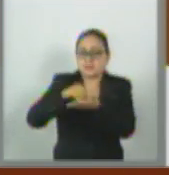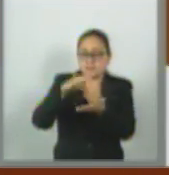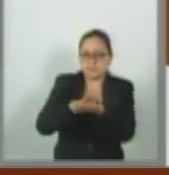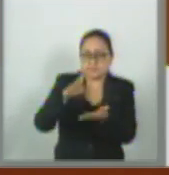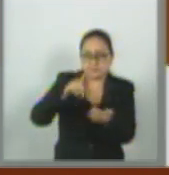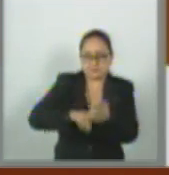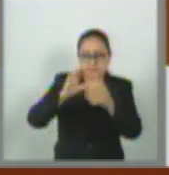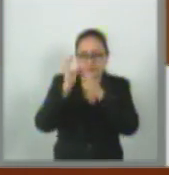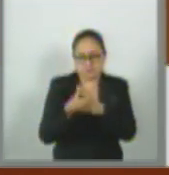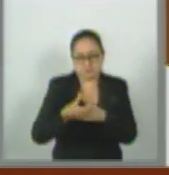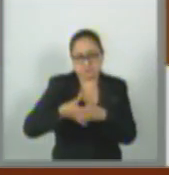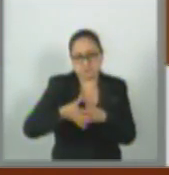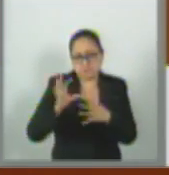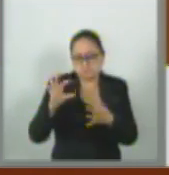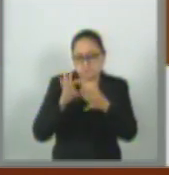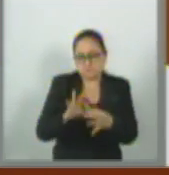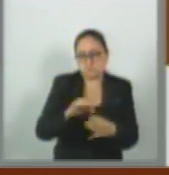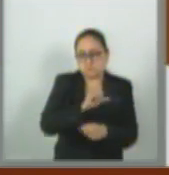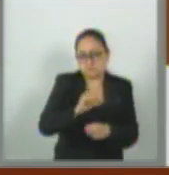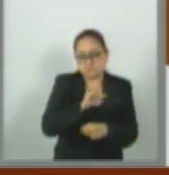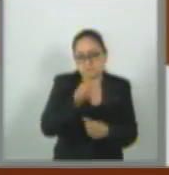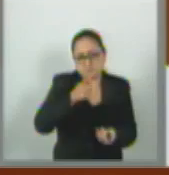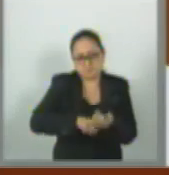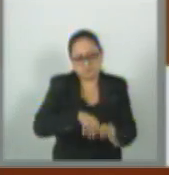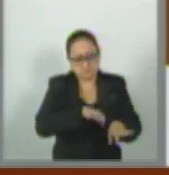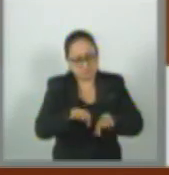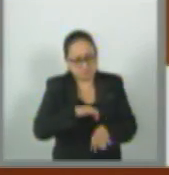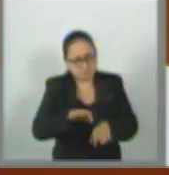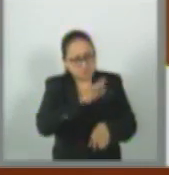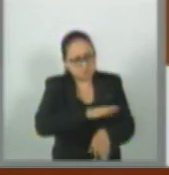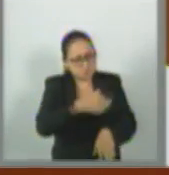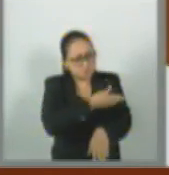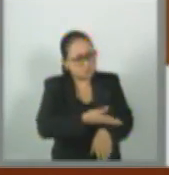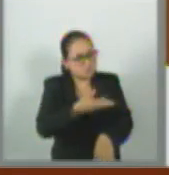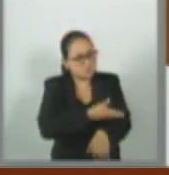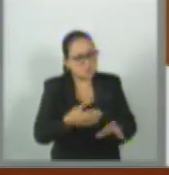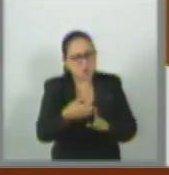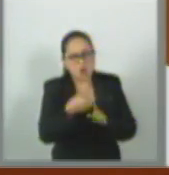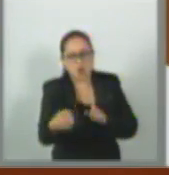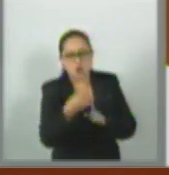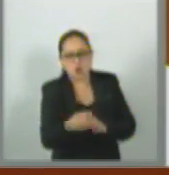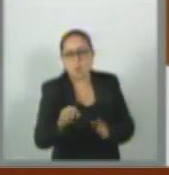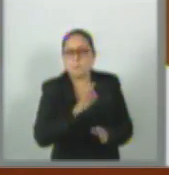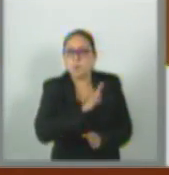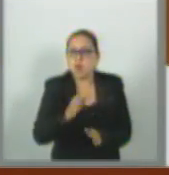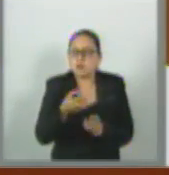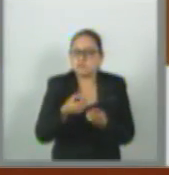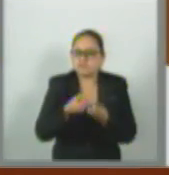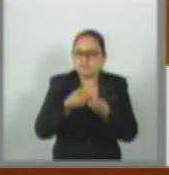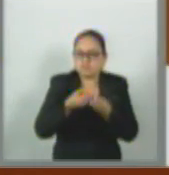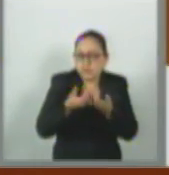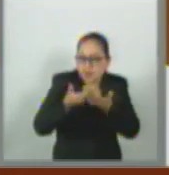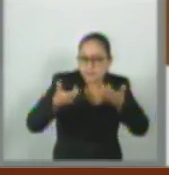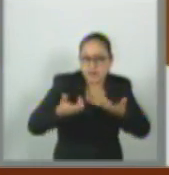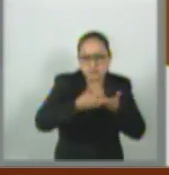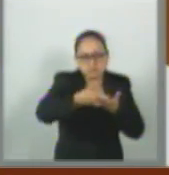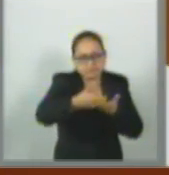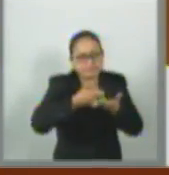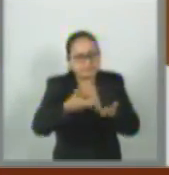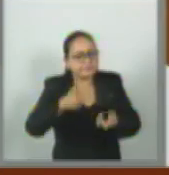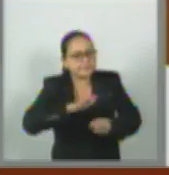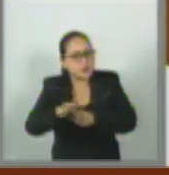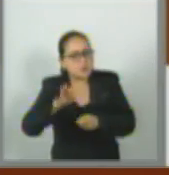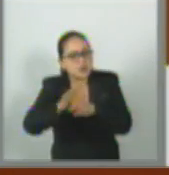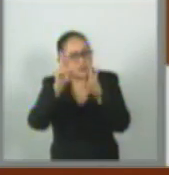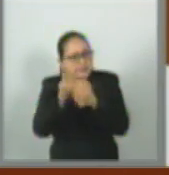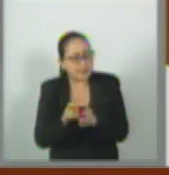las comisiones contribuyen a distribuir el trabajo a la vez que permiten un tratamiento más particular de los asuntos y actúan